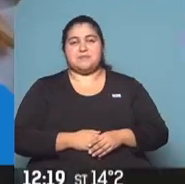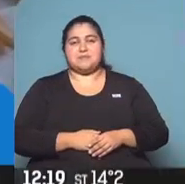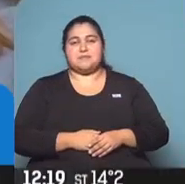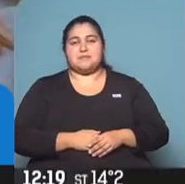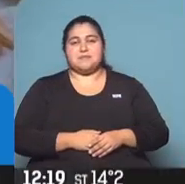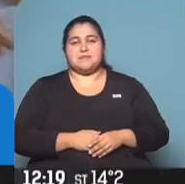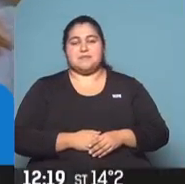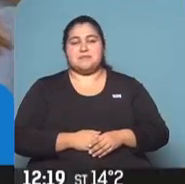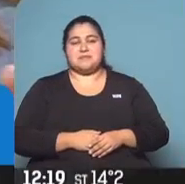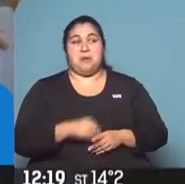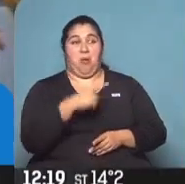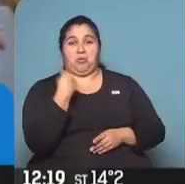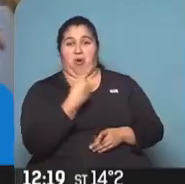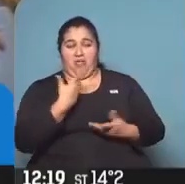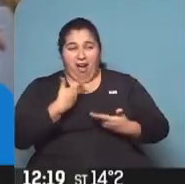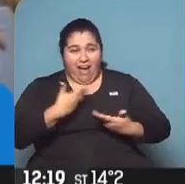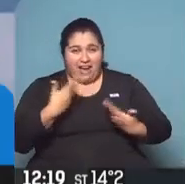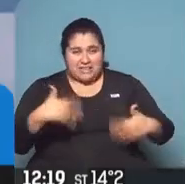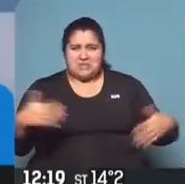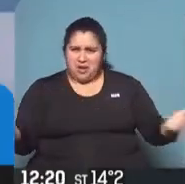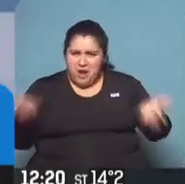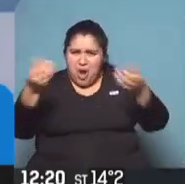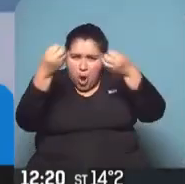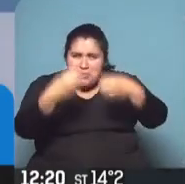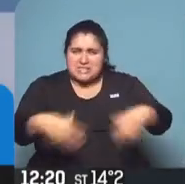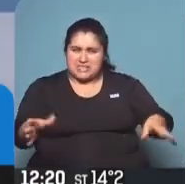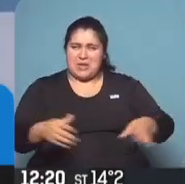vamos todos ansiosos que al adelante comencemos